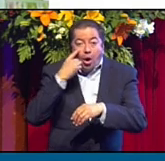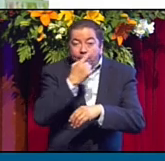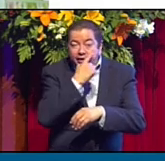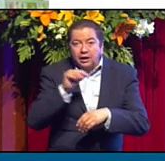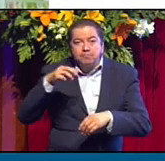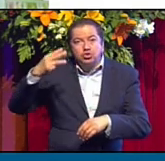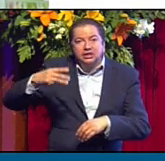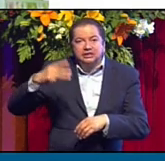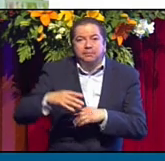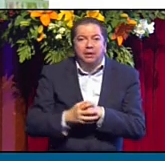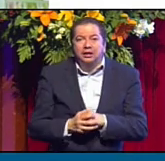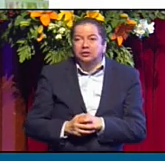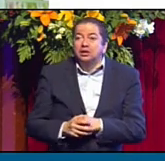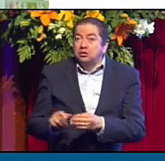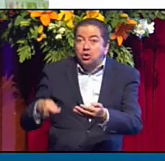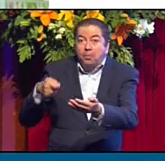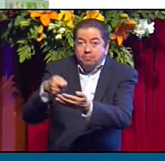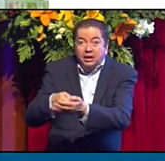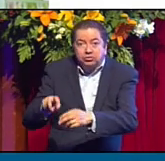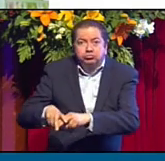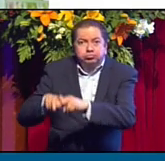de